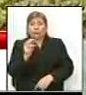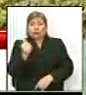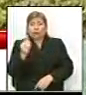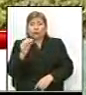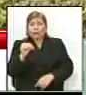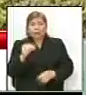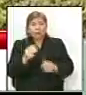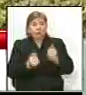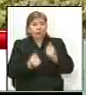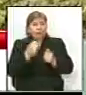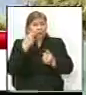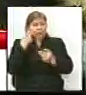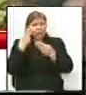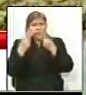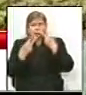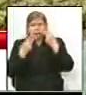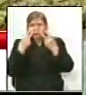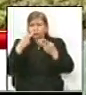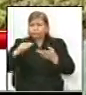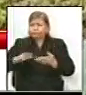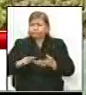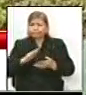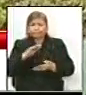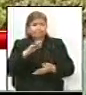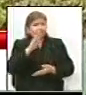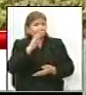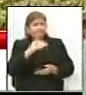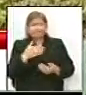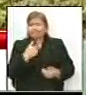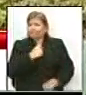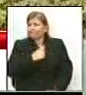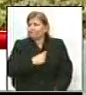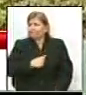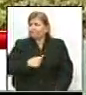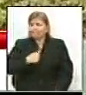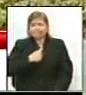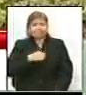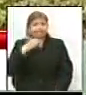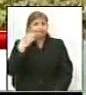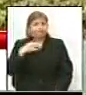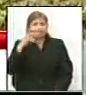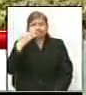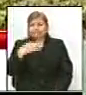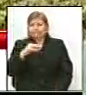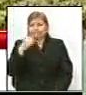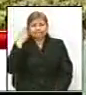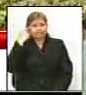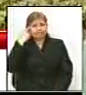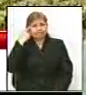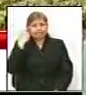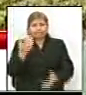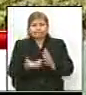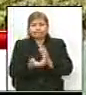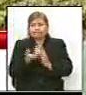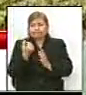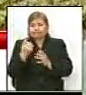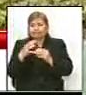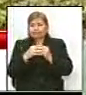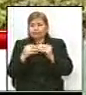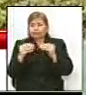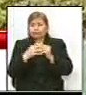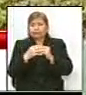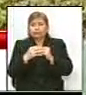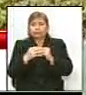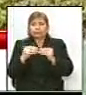puente carrozable, porque lamentablemente nosotros siempre pensamos sacar nuestro producto de